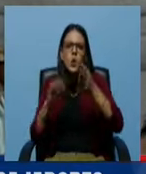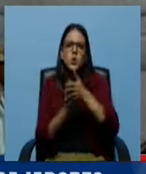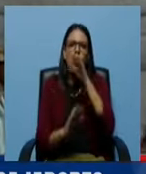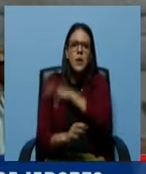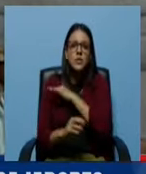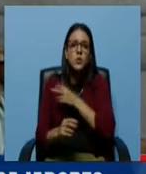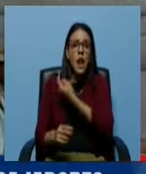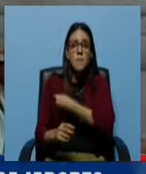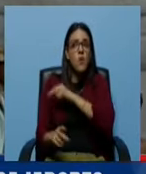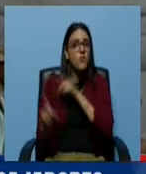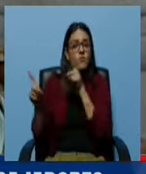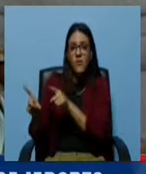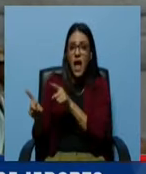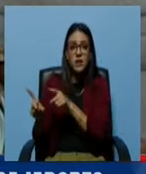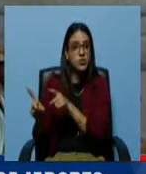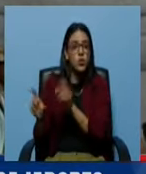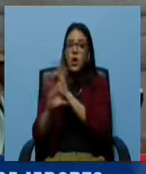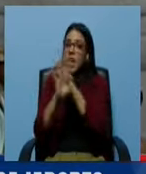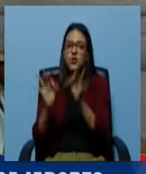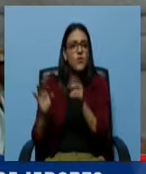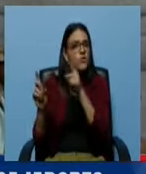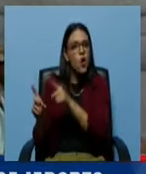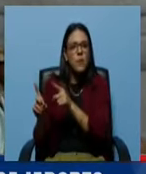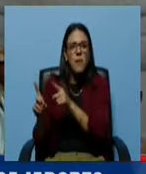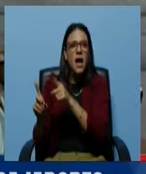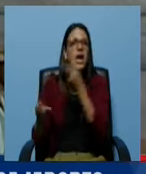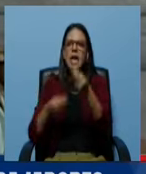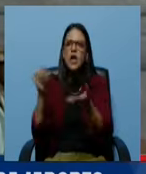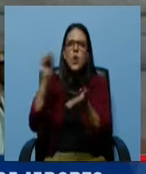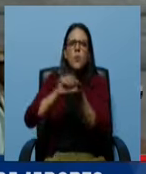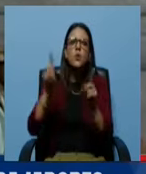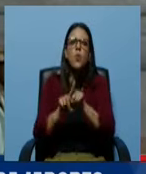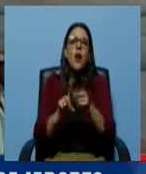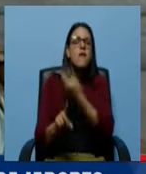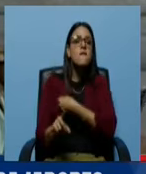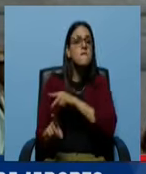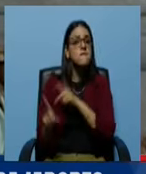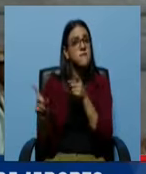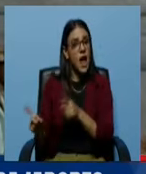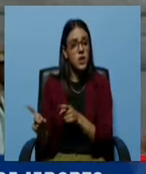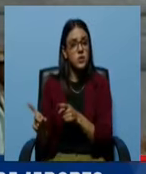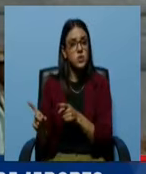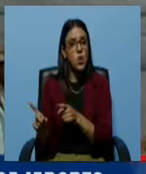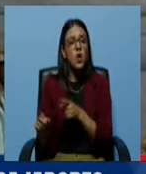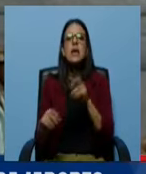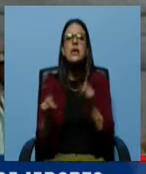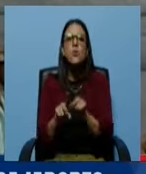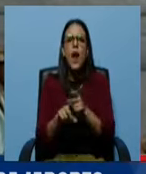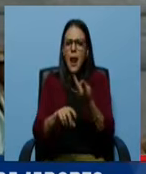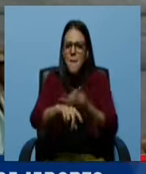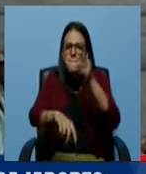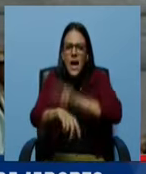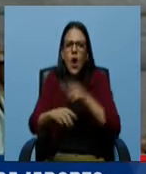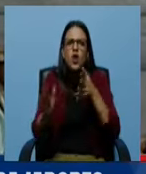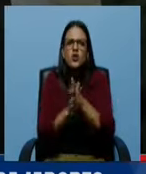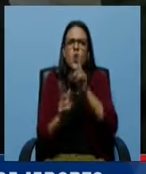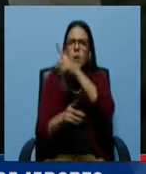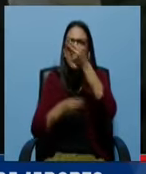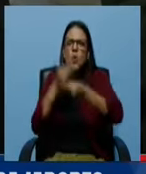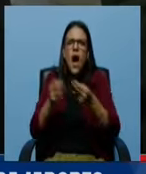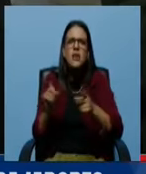socialismo, fueron fórmulas estatistas, en el peor concepto del